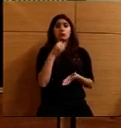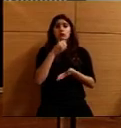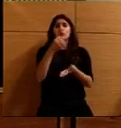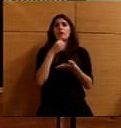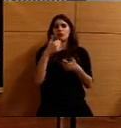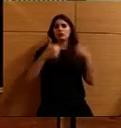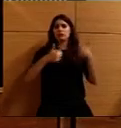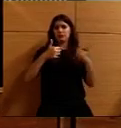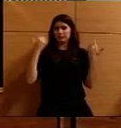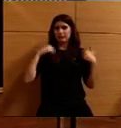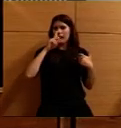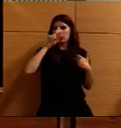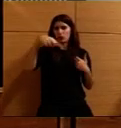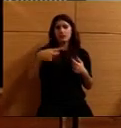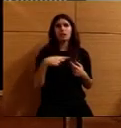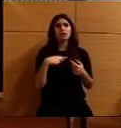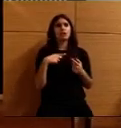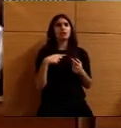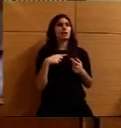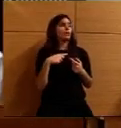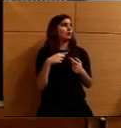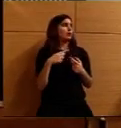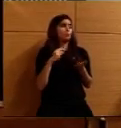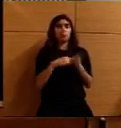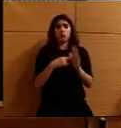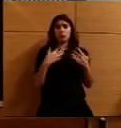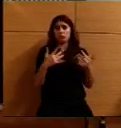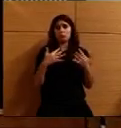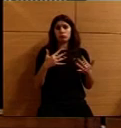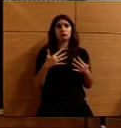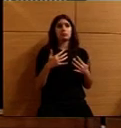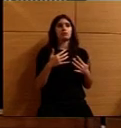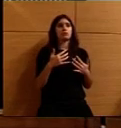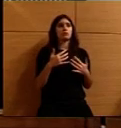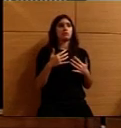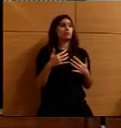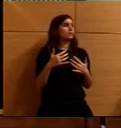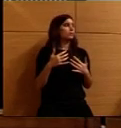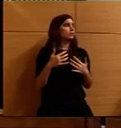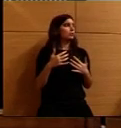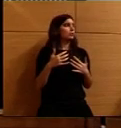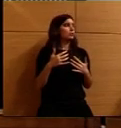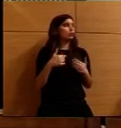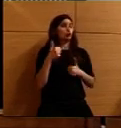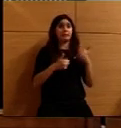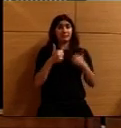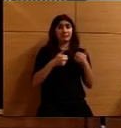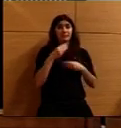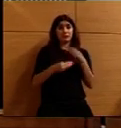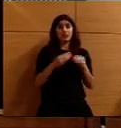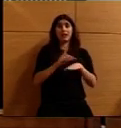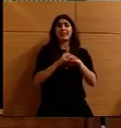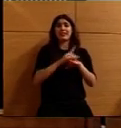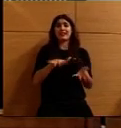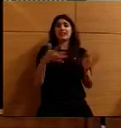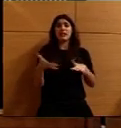concurrencia competitiva al año que viene, ¿vale? Hay proyectos en marcha, pero creemos que es mejor que haya concurrencia competitiva. En cuanto a la